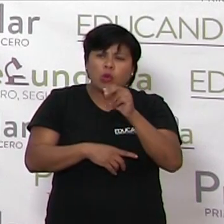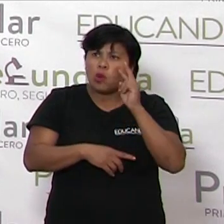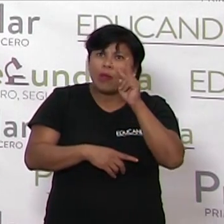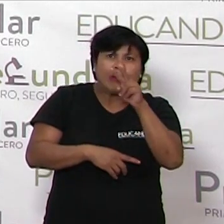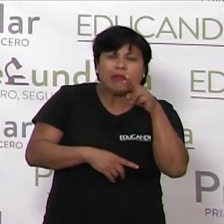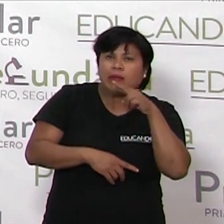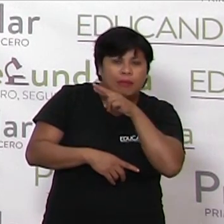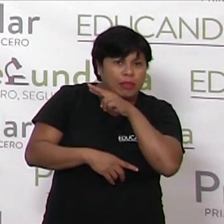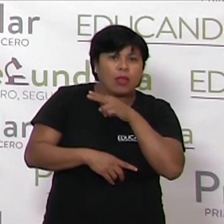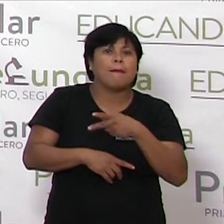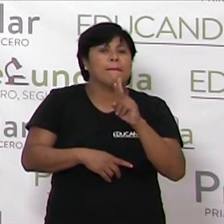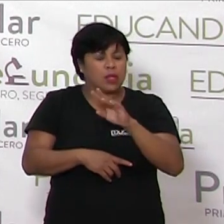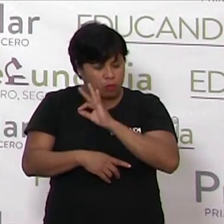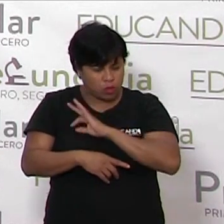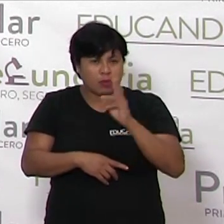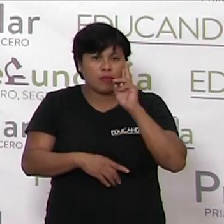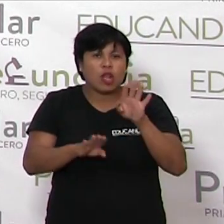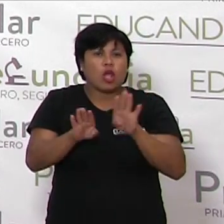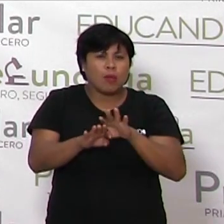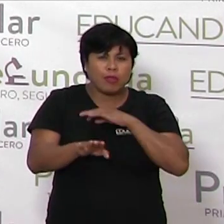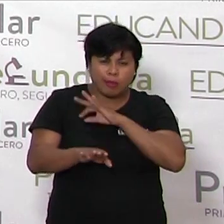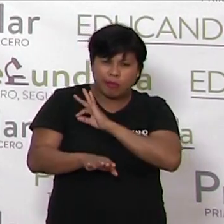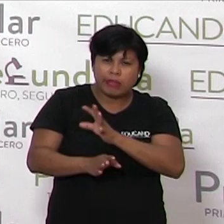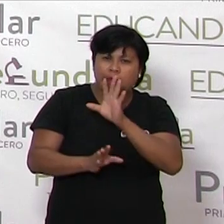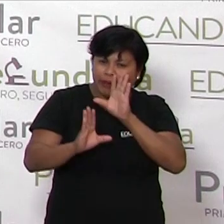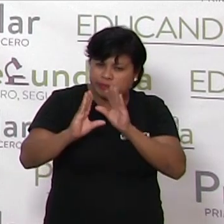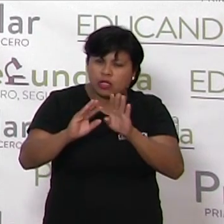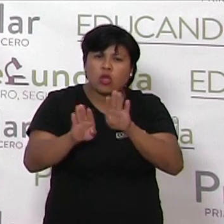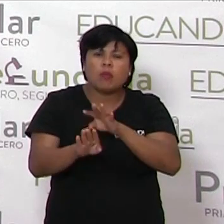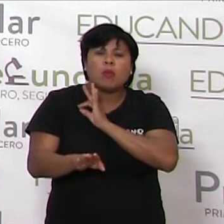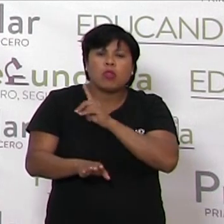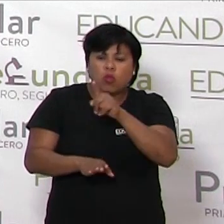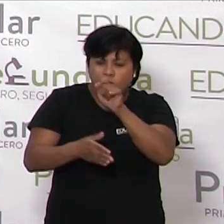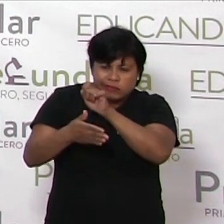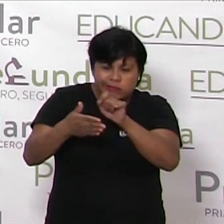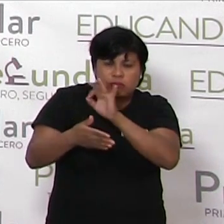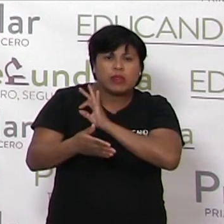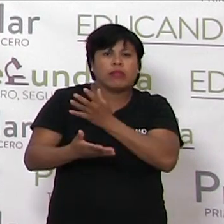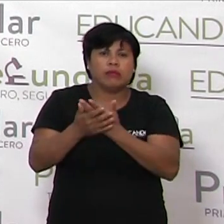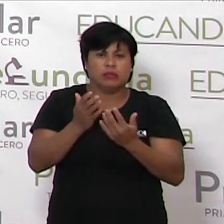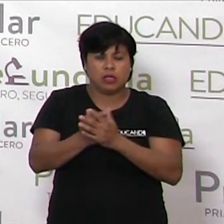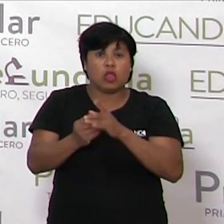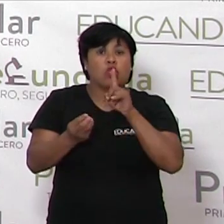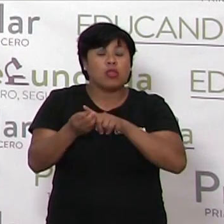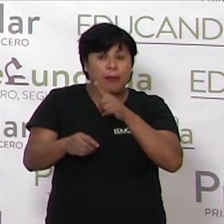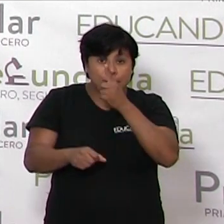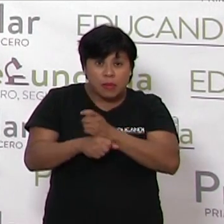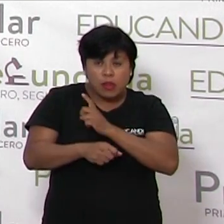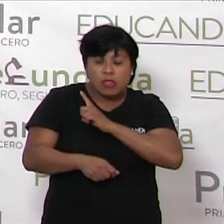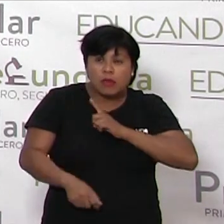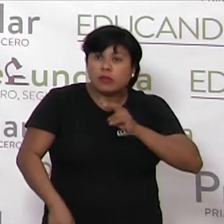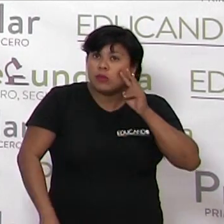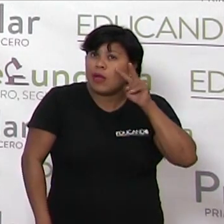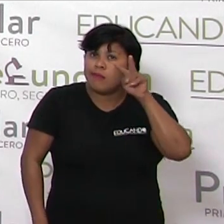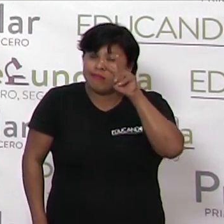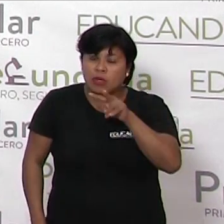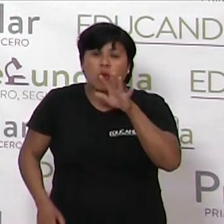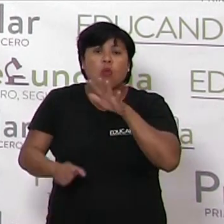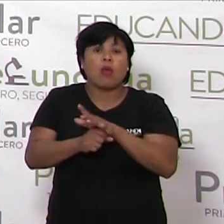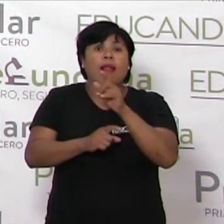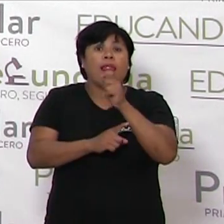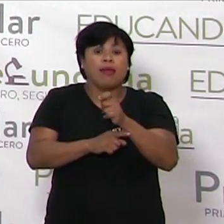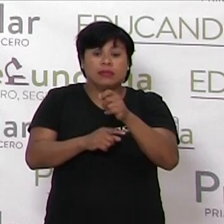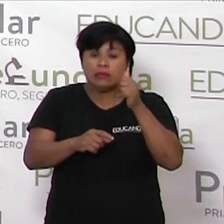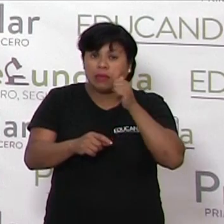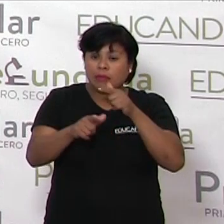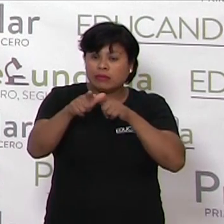puedas identificar todavía, pero vamos a ver algunas estrategias donde primero identifiquemos cuál es el